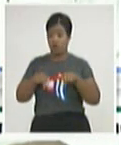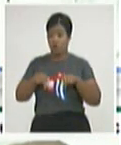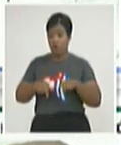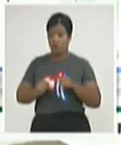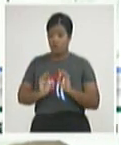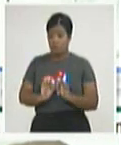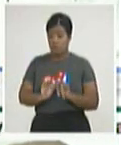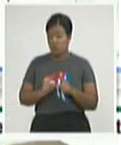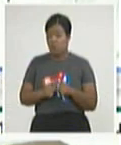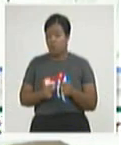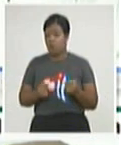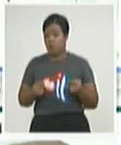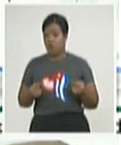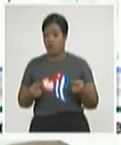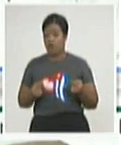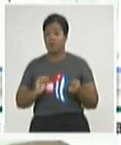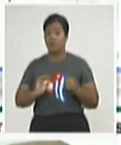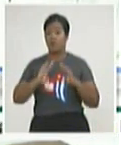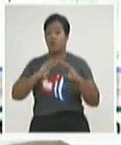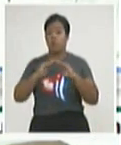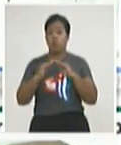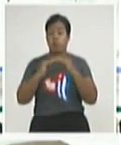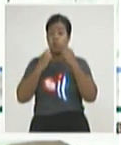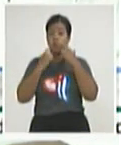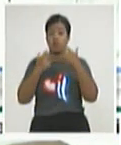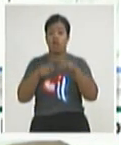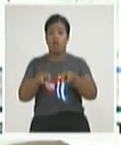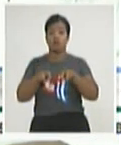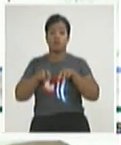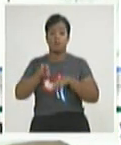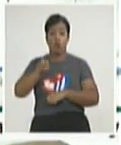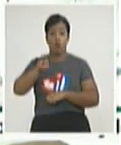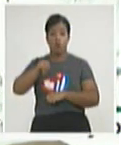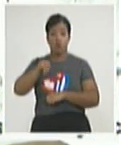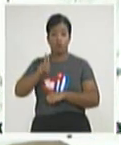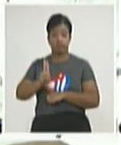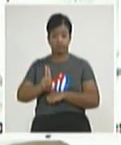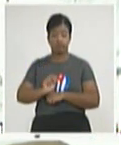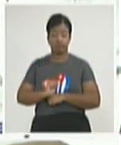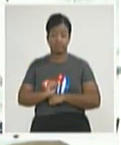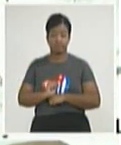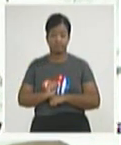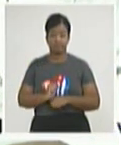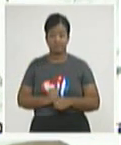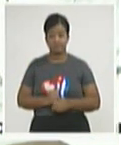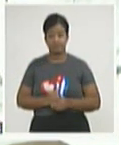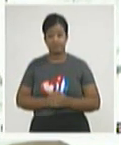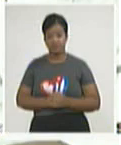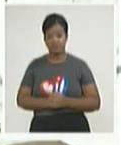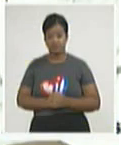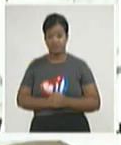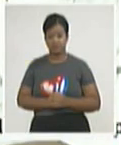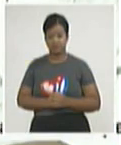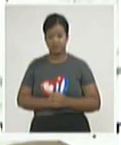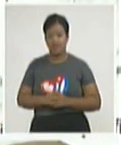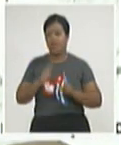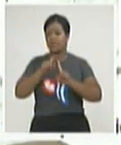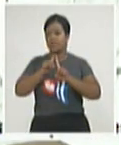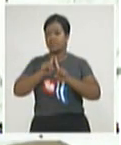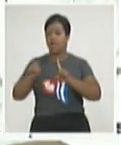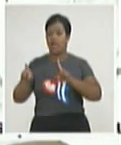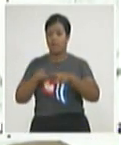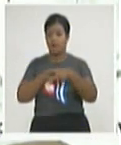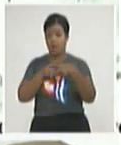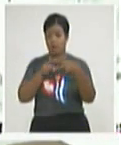se realiza el debate de alto nivel de la Asamblea General de las Naciones Unidas de dos aspectos que son